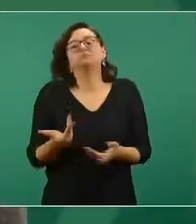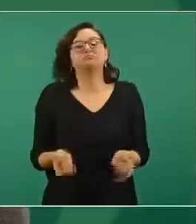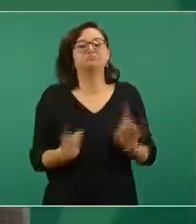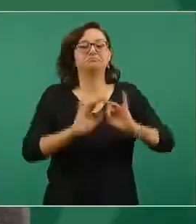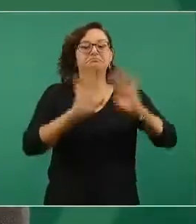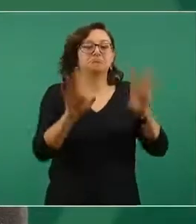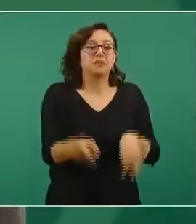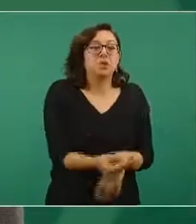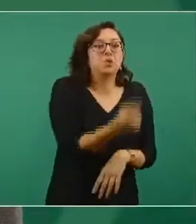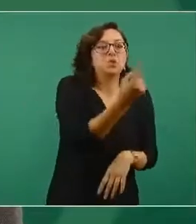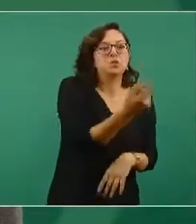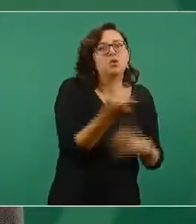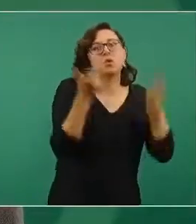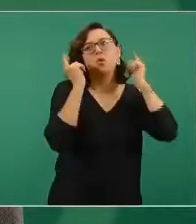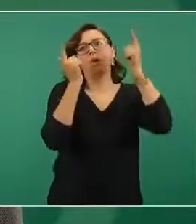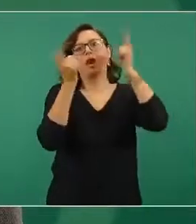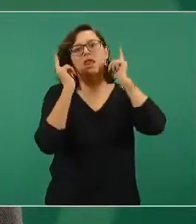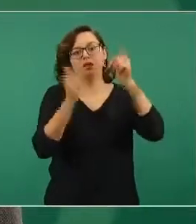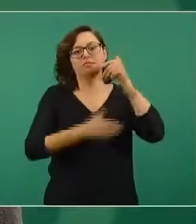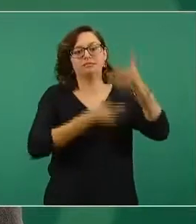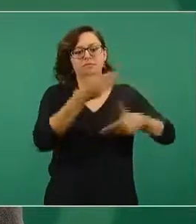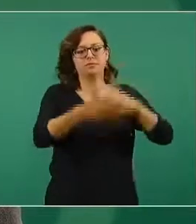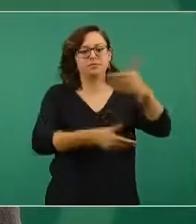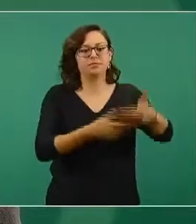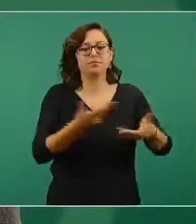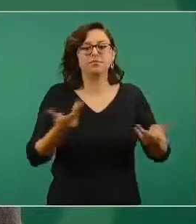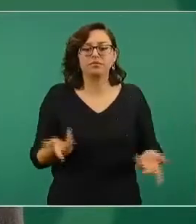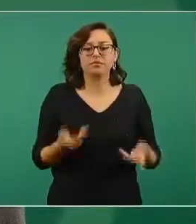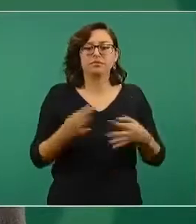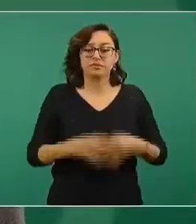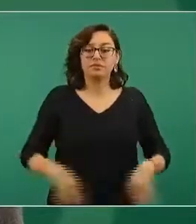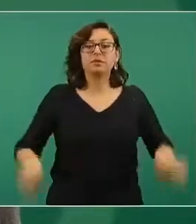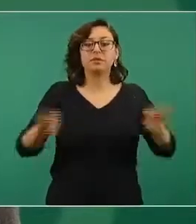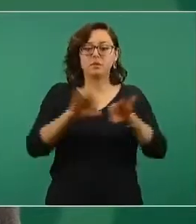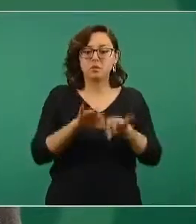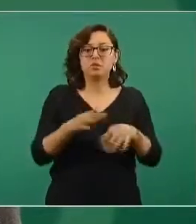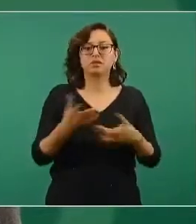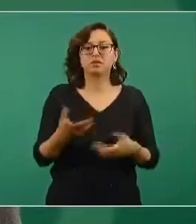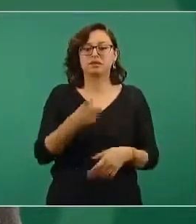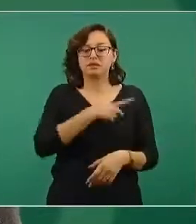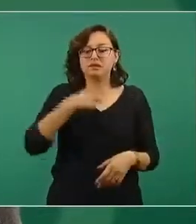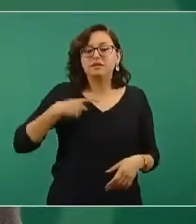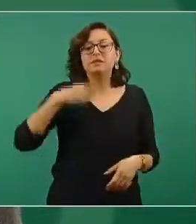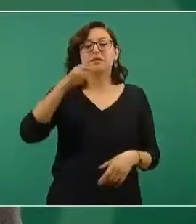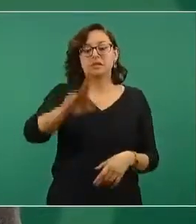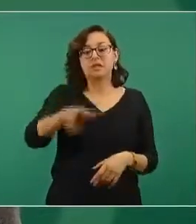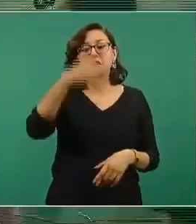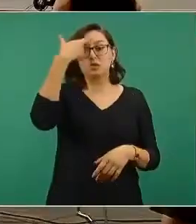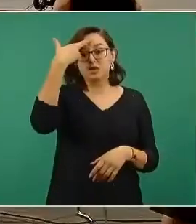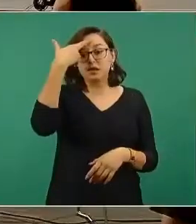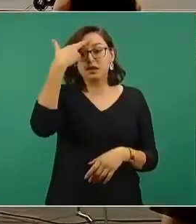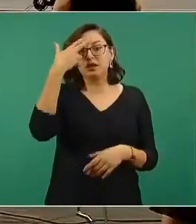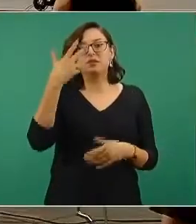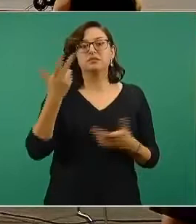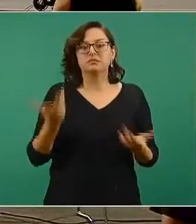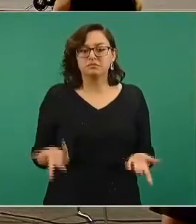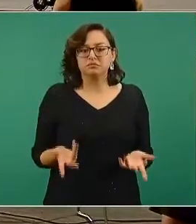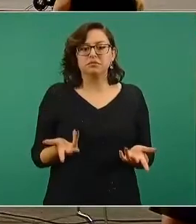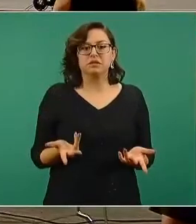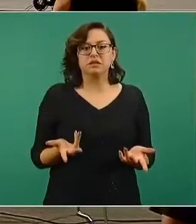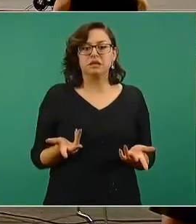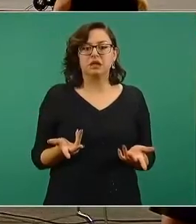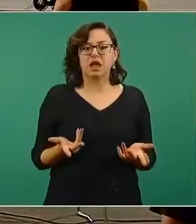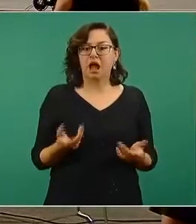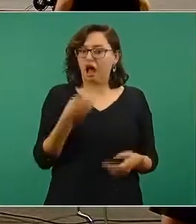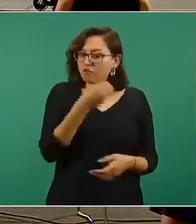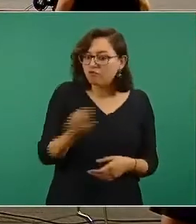estos. Entonces, por eso recordarles que no es necesario, no es necesario, lo único, sí es importante estar identificado como en